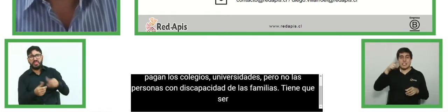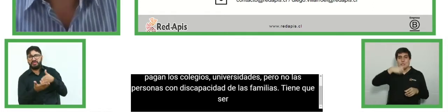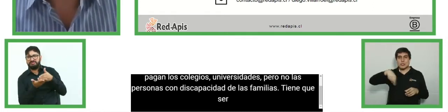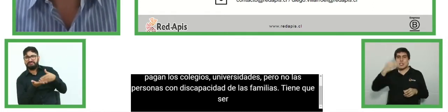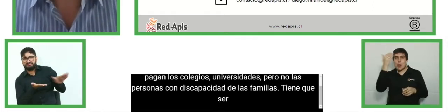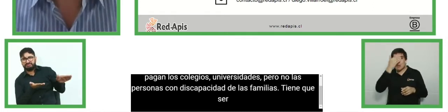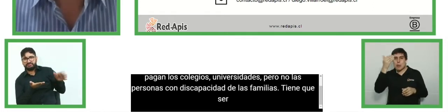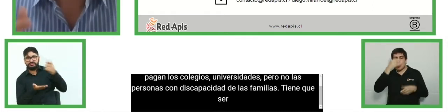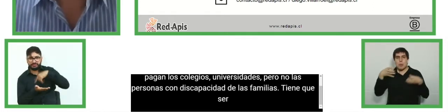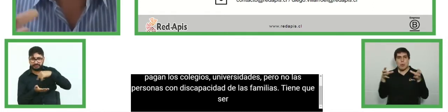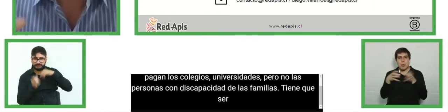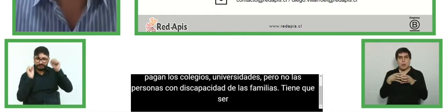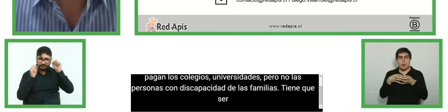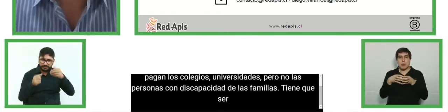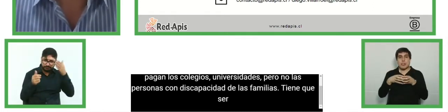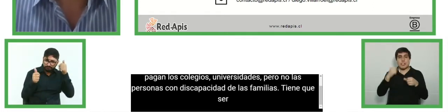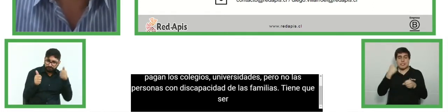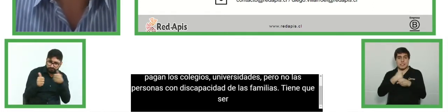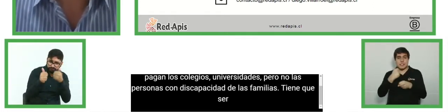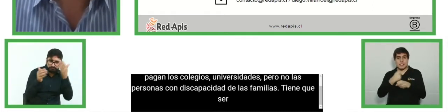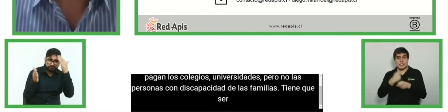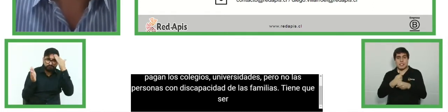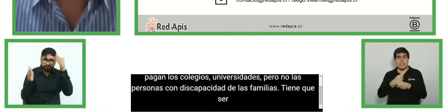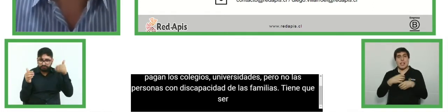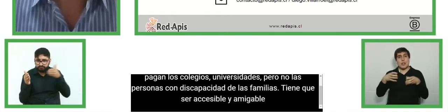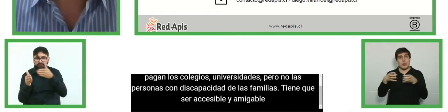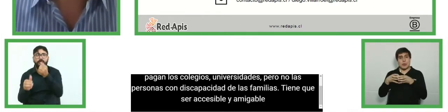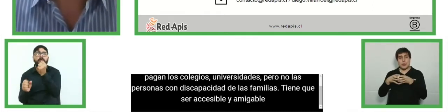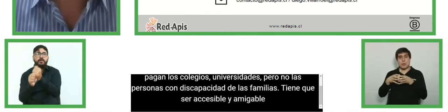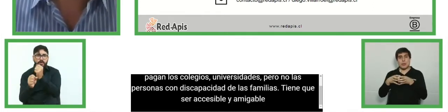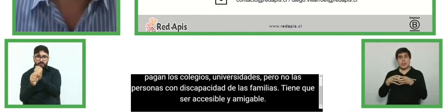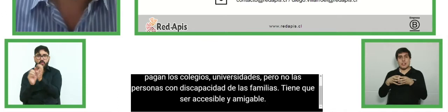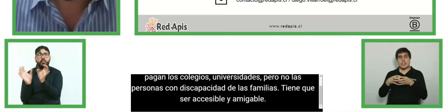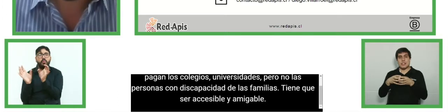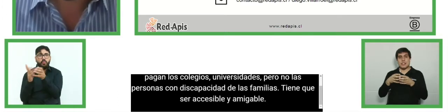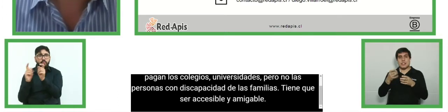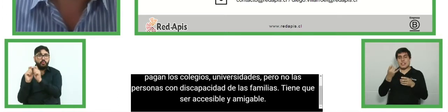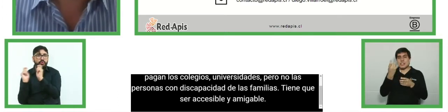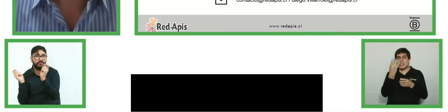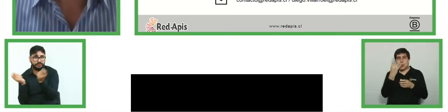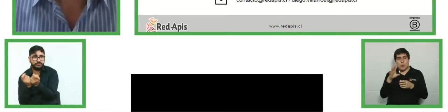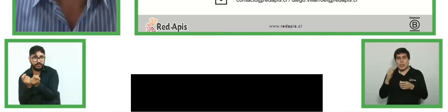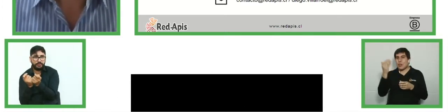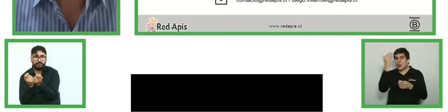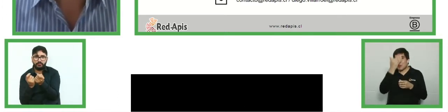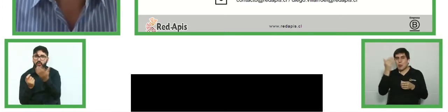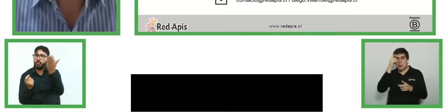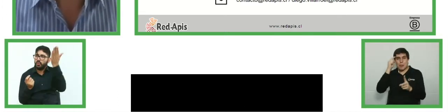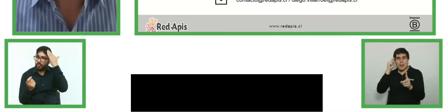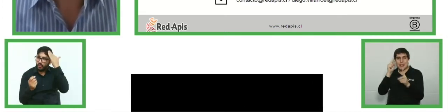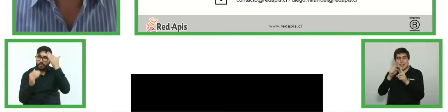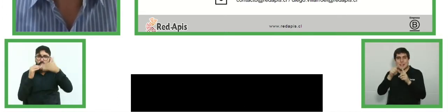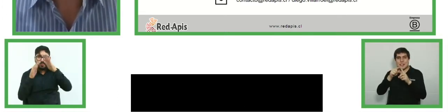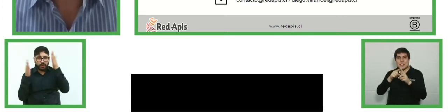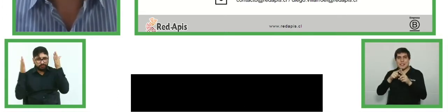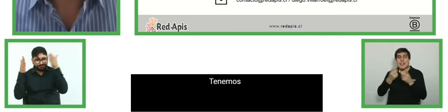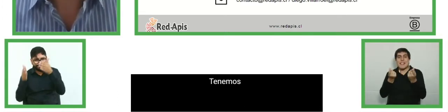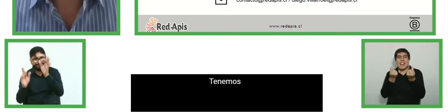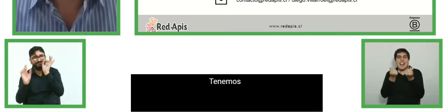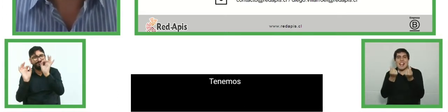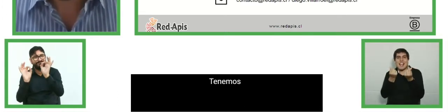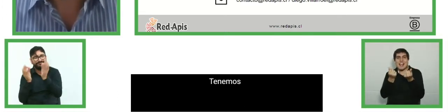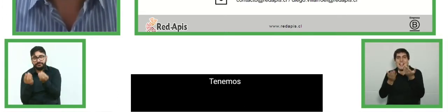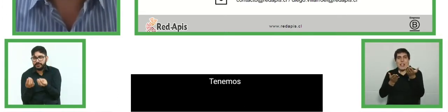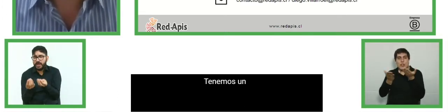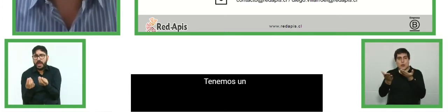preocupamos como equipo es que tenemos dentro de ReAPID un equipo, un departamento que se preocupa específicamente de la gestión de la calidad de estos